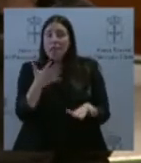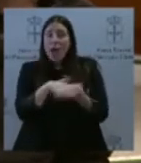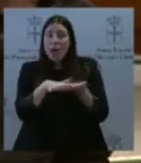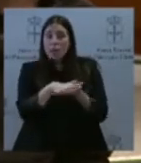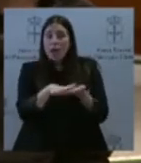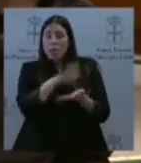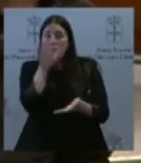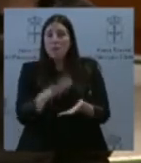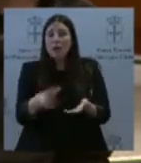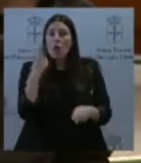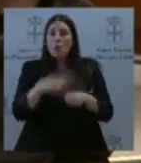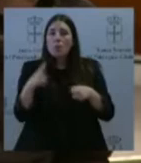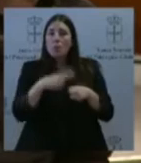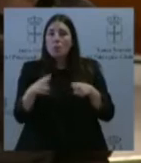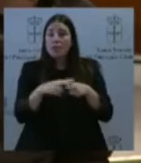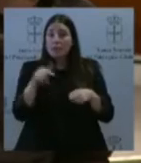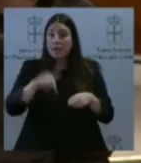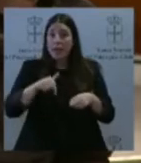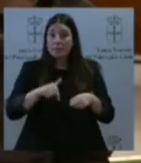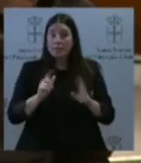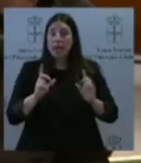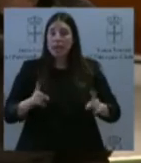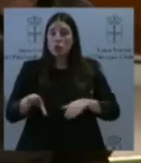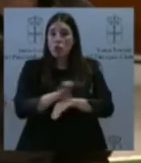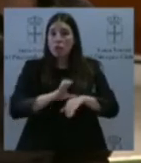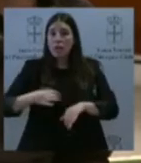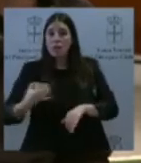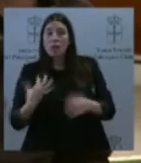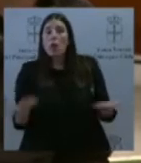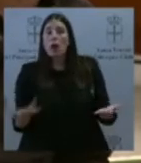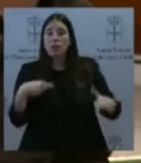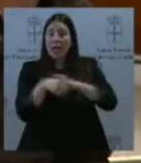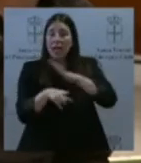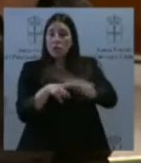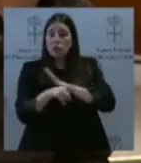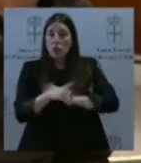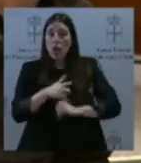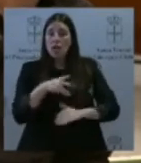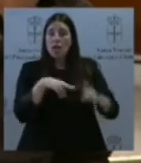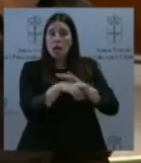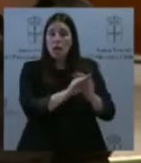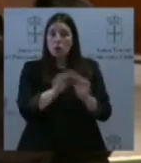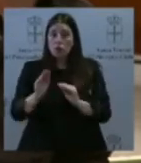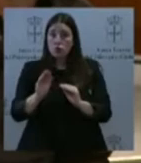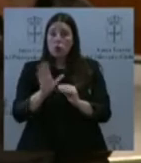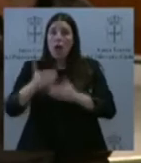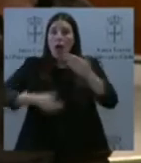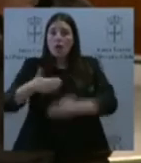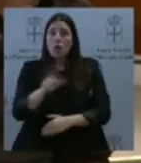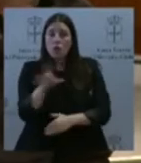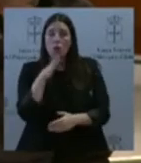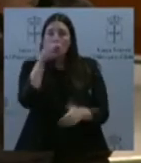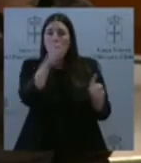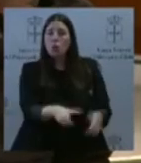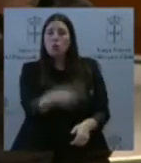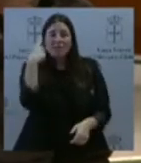la consejería es gestionar lo que tiene y no avanzar hacia lo que se necesita, porque como usted bien sabrá, el Centro Público Cervantes es